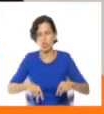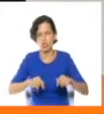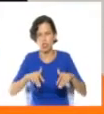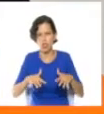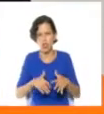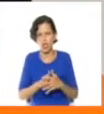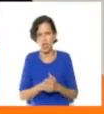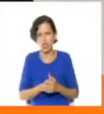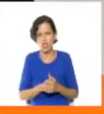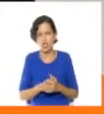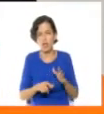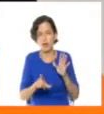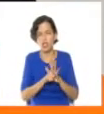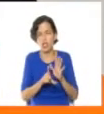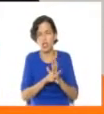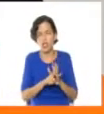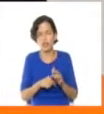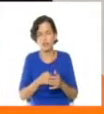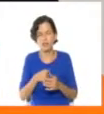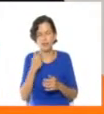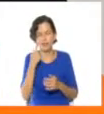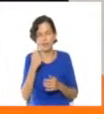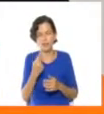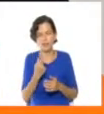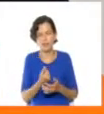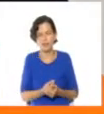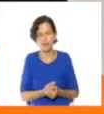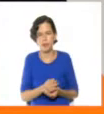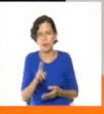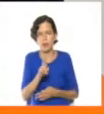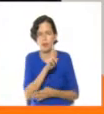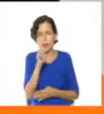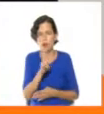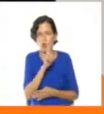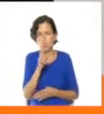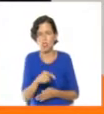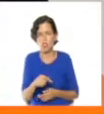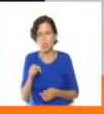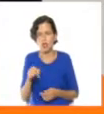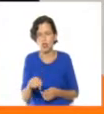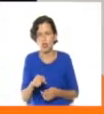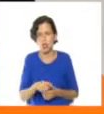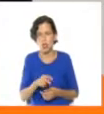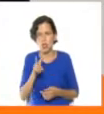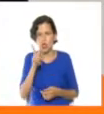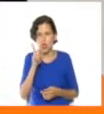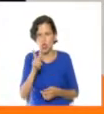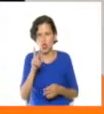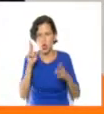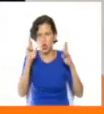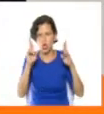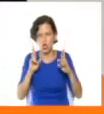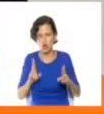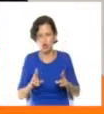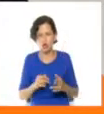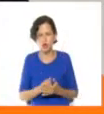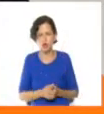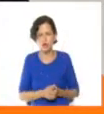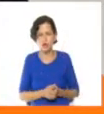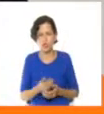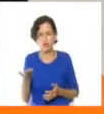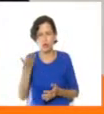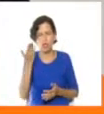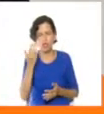y la parte legal. Fíjense bien, vamos a utilizar en esta ocasión dos recursos ejemplares y